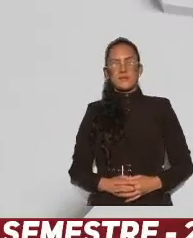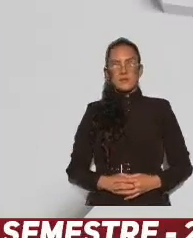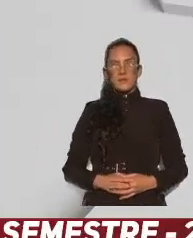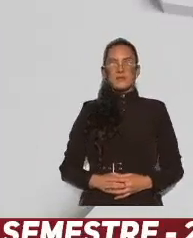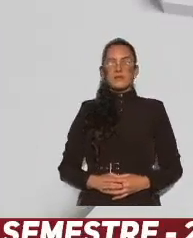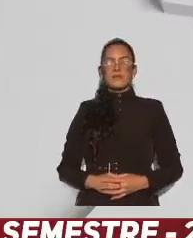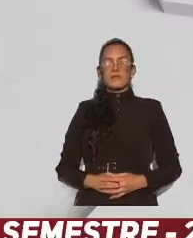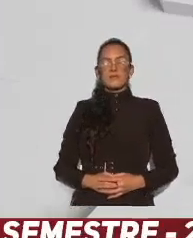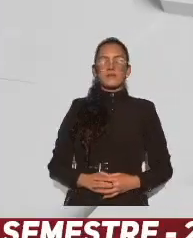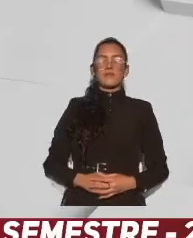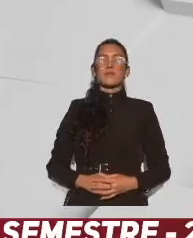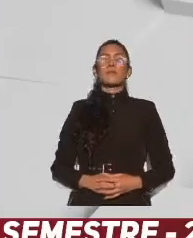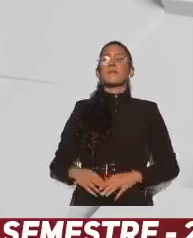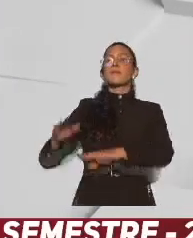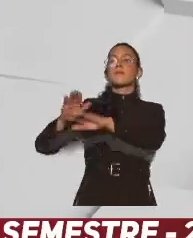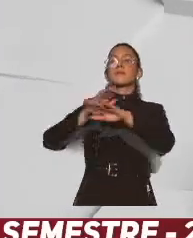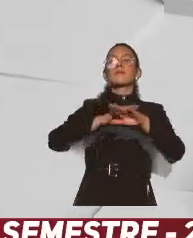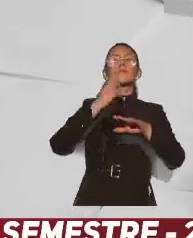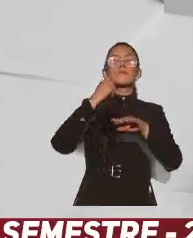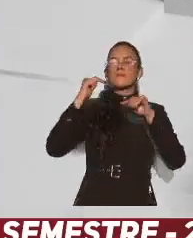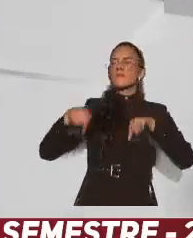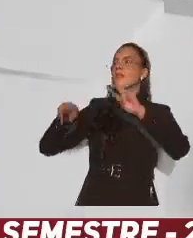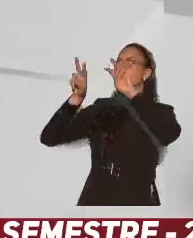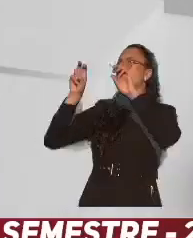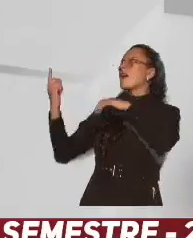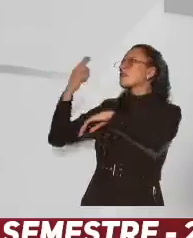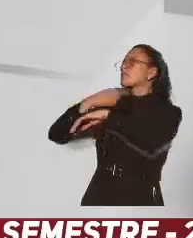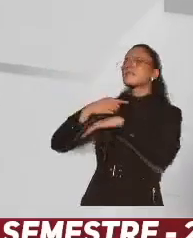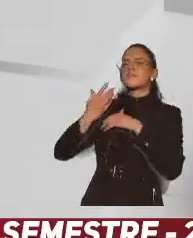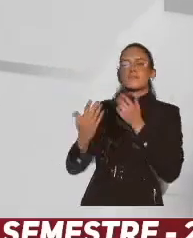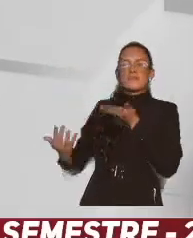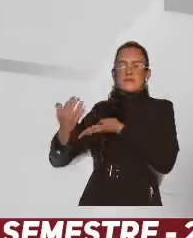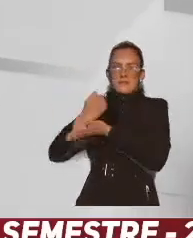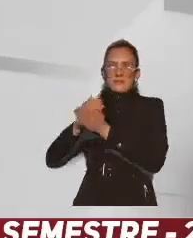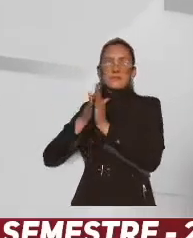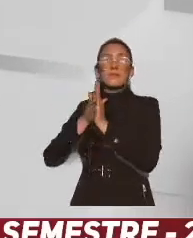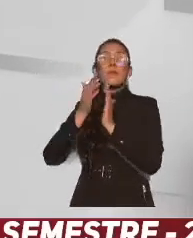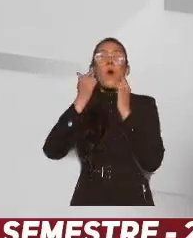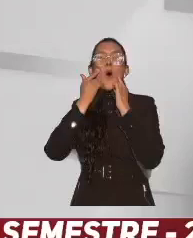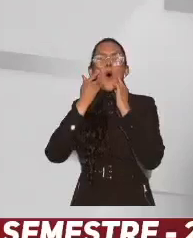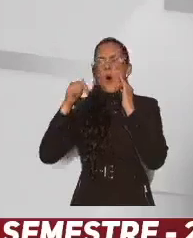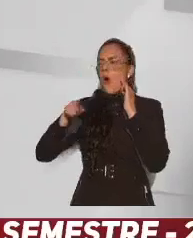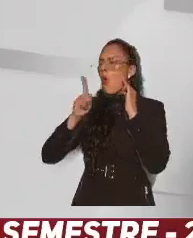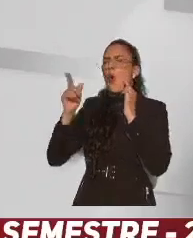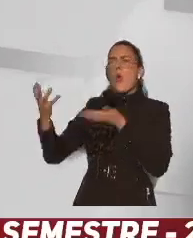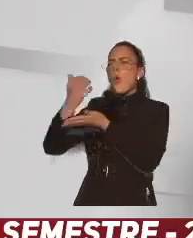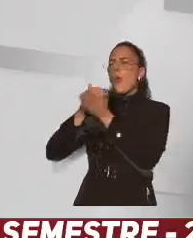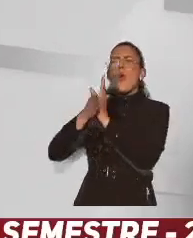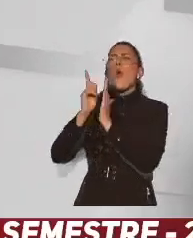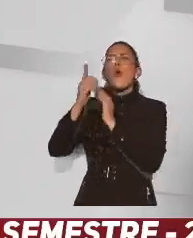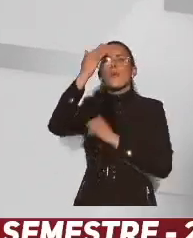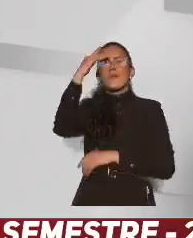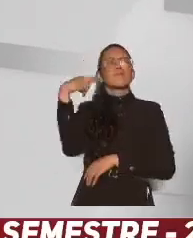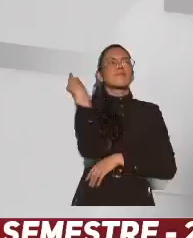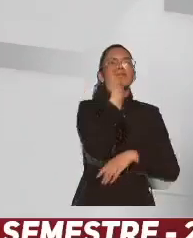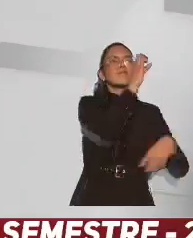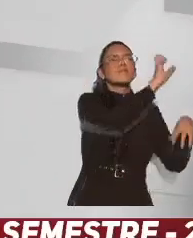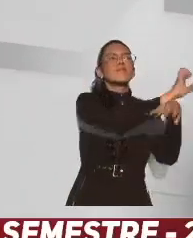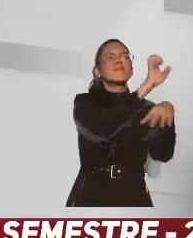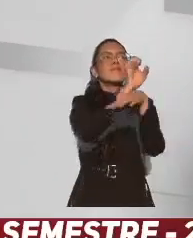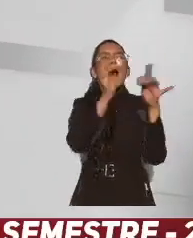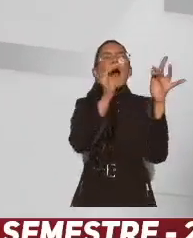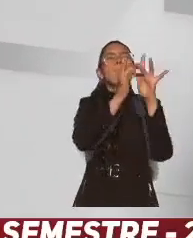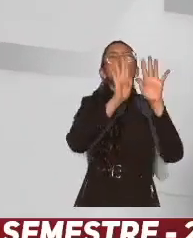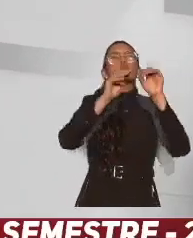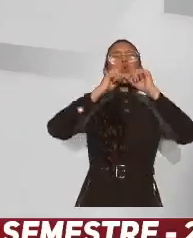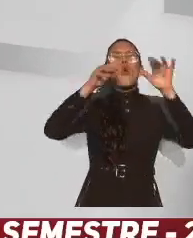Recordamos al inicio de esta rendición de cuenta la normatividad que obliga a las instituciones públicas a dar cuenta de su gestión año tras año